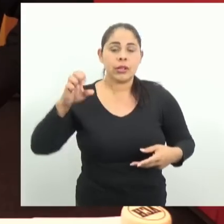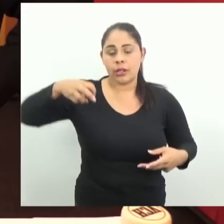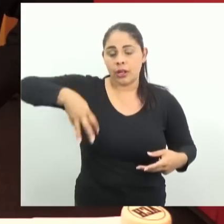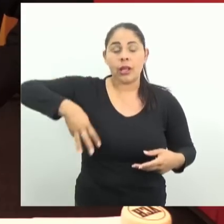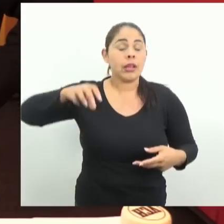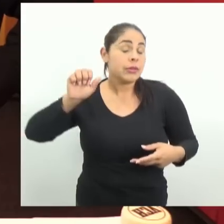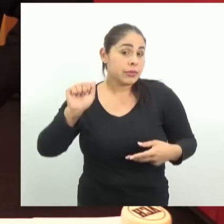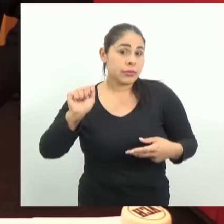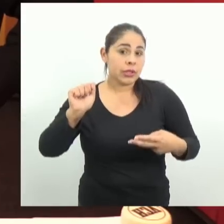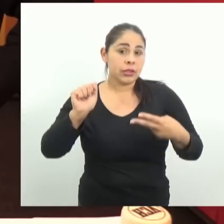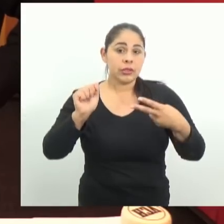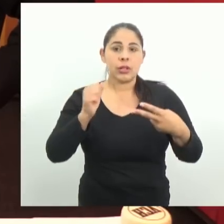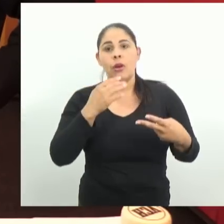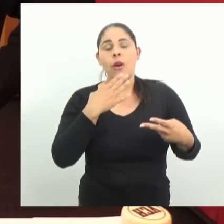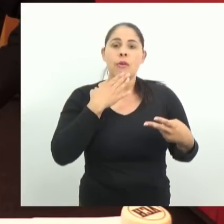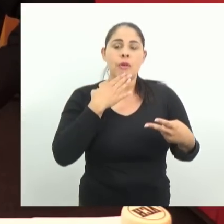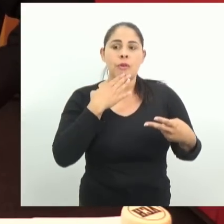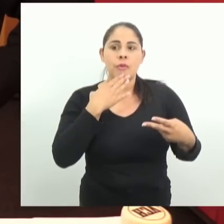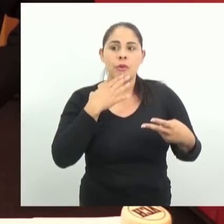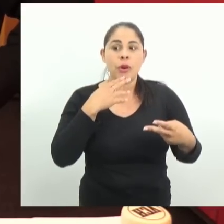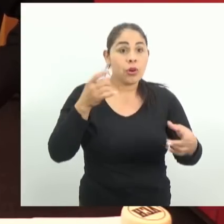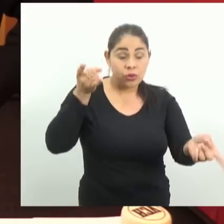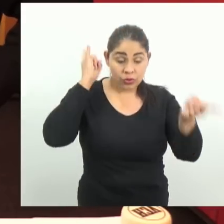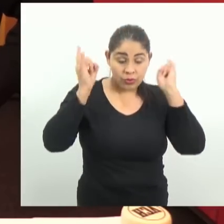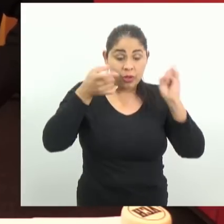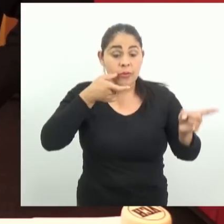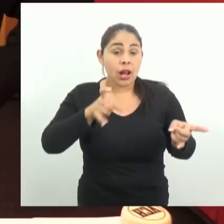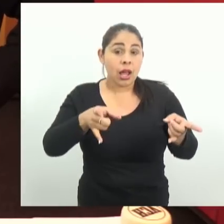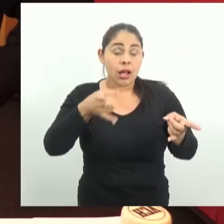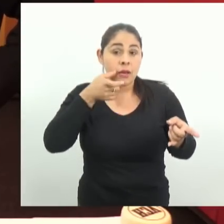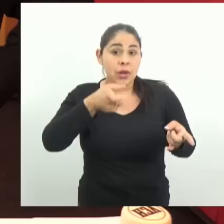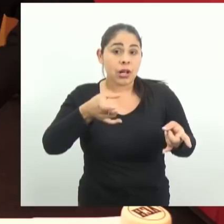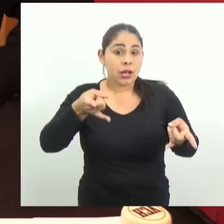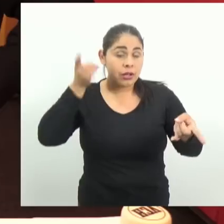Rema, una palabra muy específica para ti y para mí.